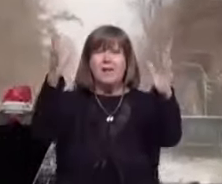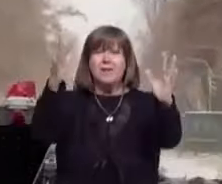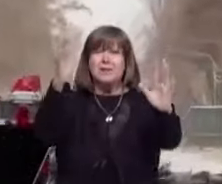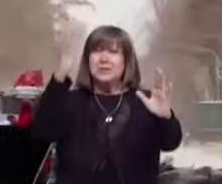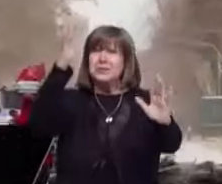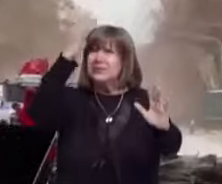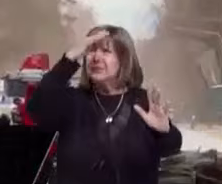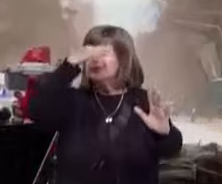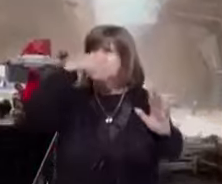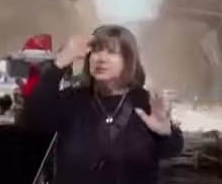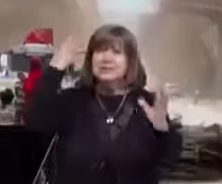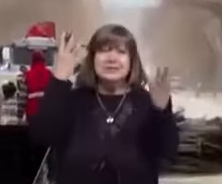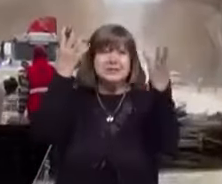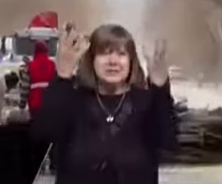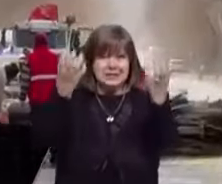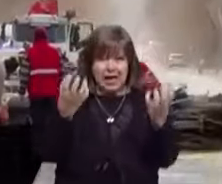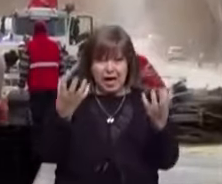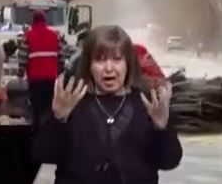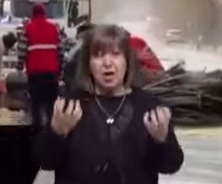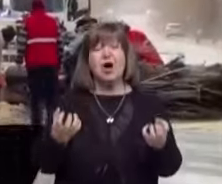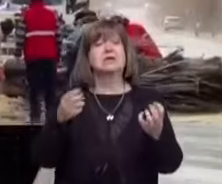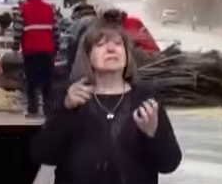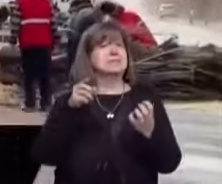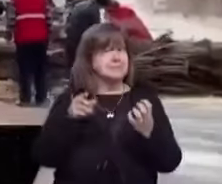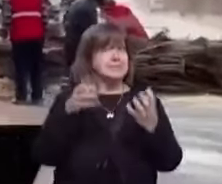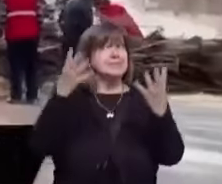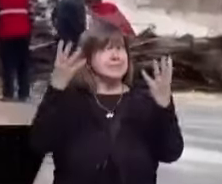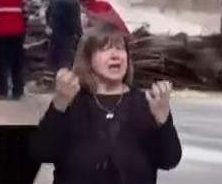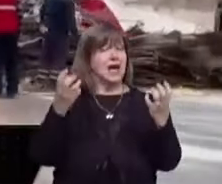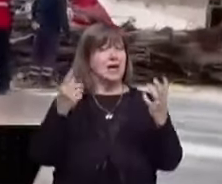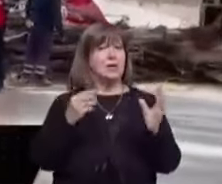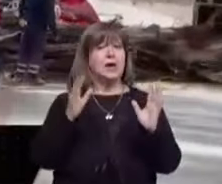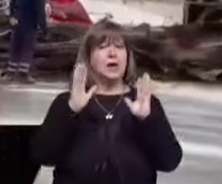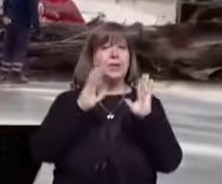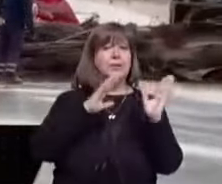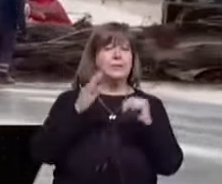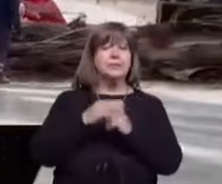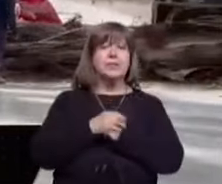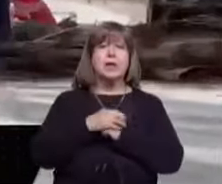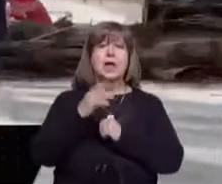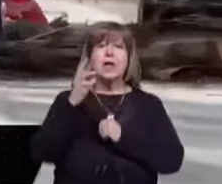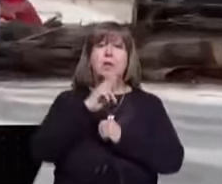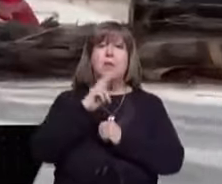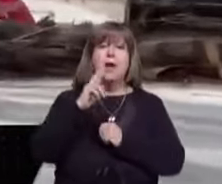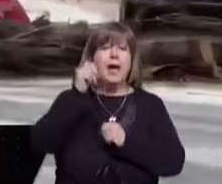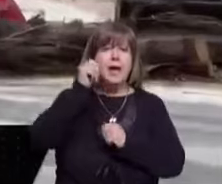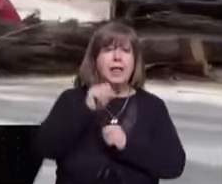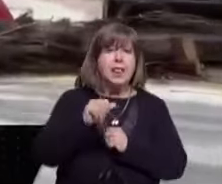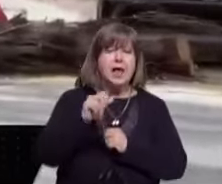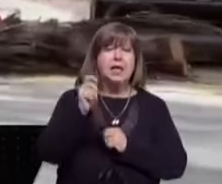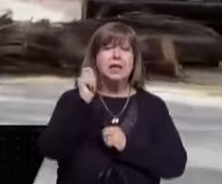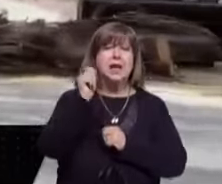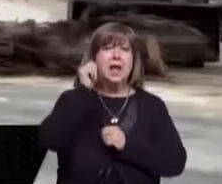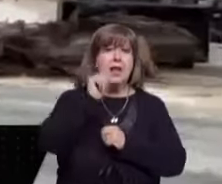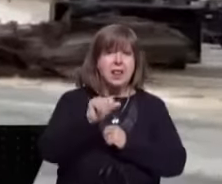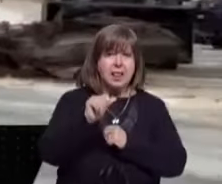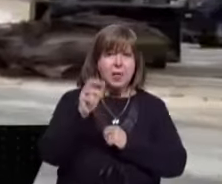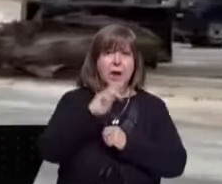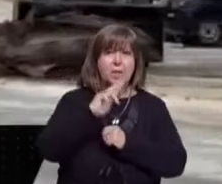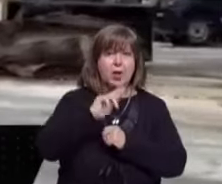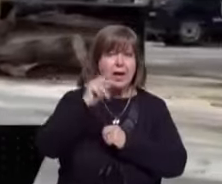secos, viejos. Sí, sí, Miguel. Y secos, exactamente. ¿Es una mujer la persona herida, Miguel? Así que...